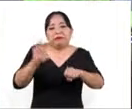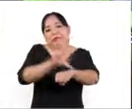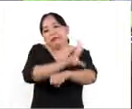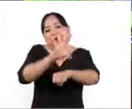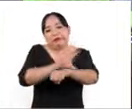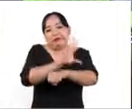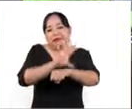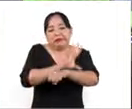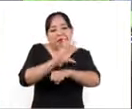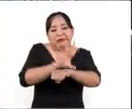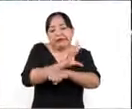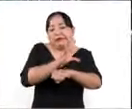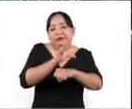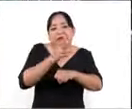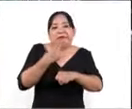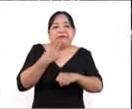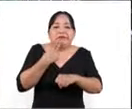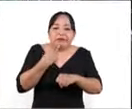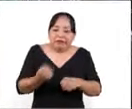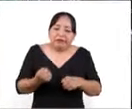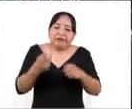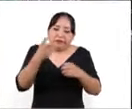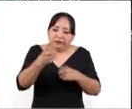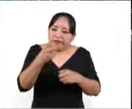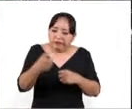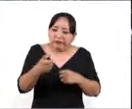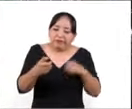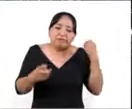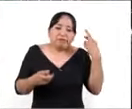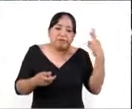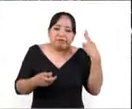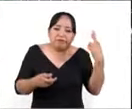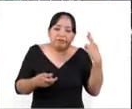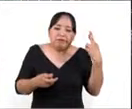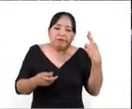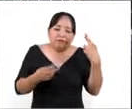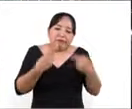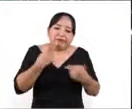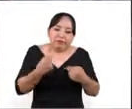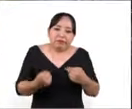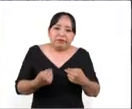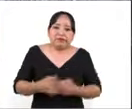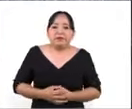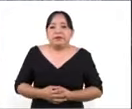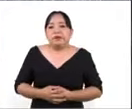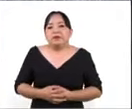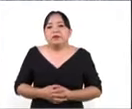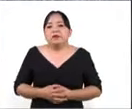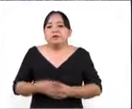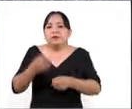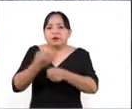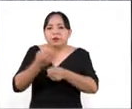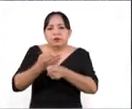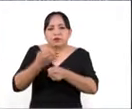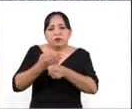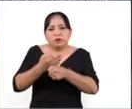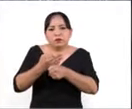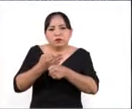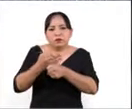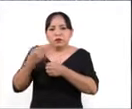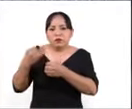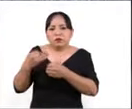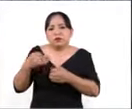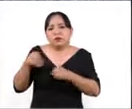ciudad. Preguntarle, ¿cuáles son los reportes o incidentes que se han registrado hasta el momento? Y